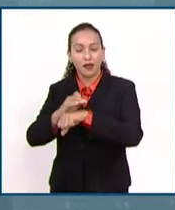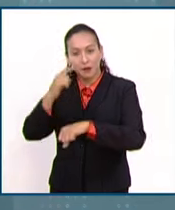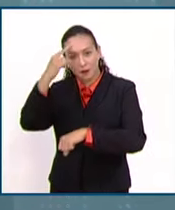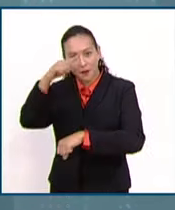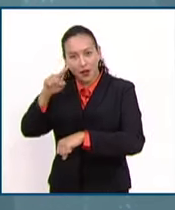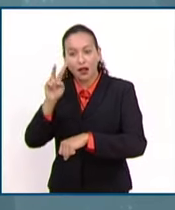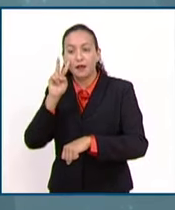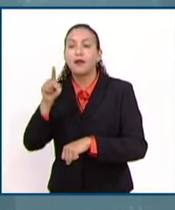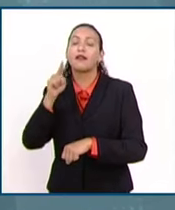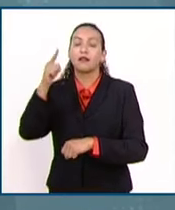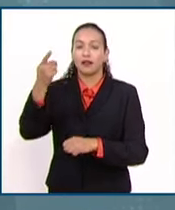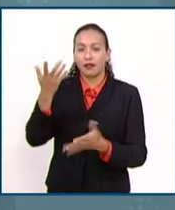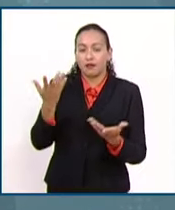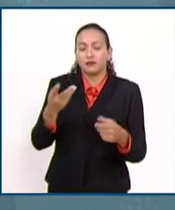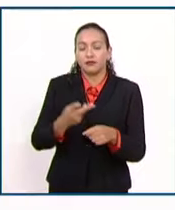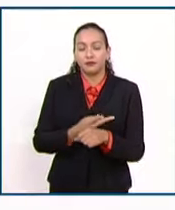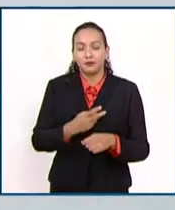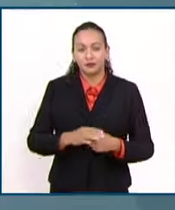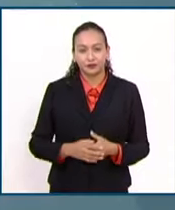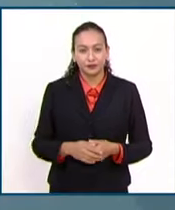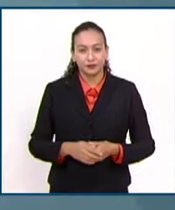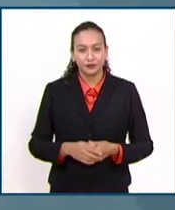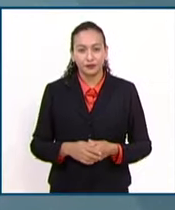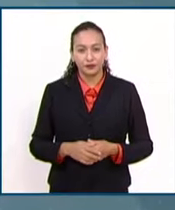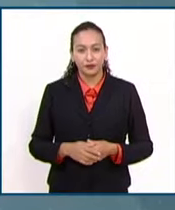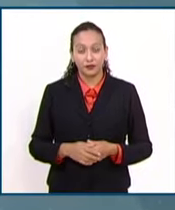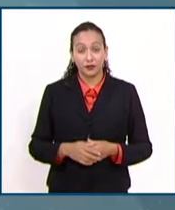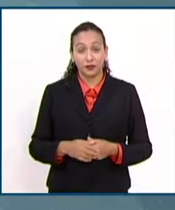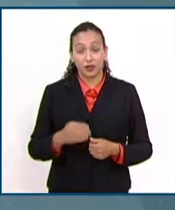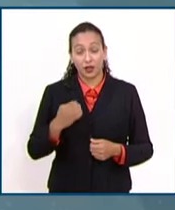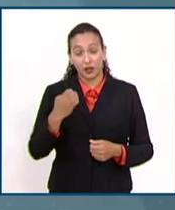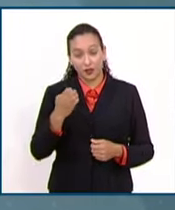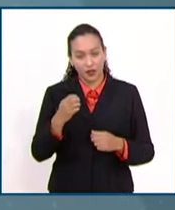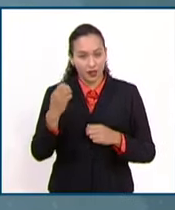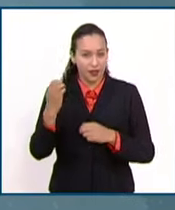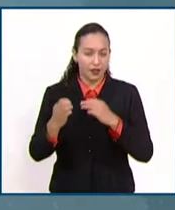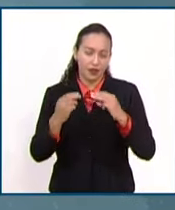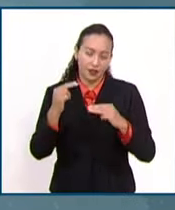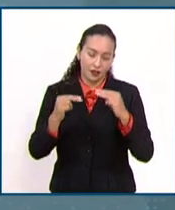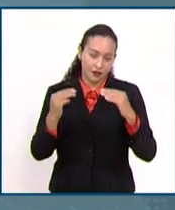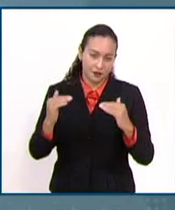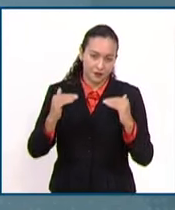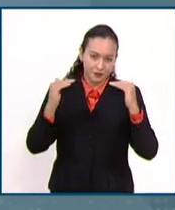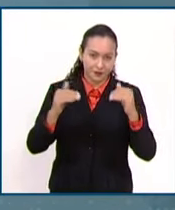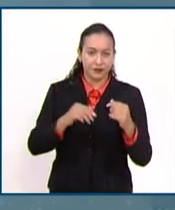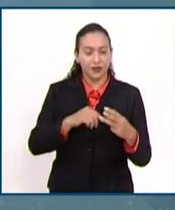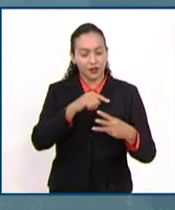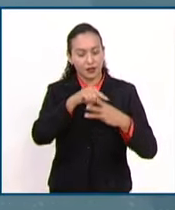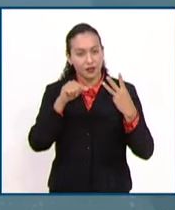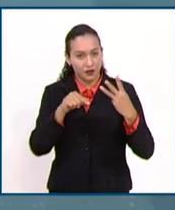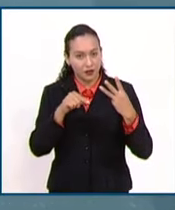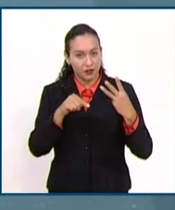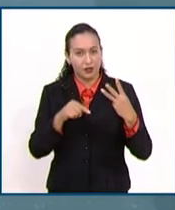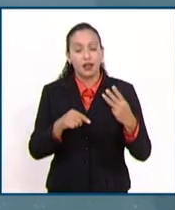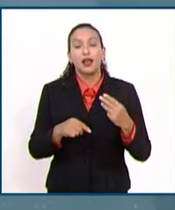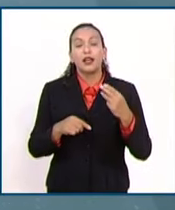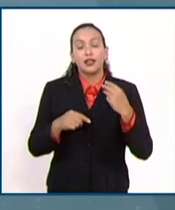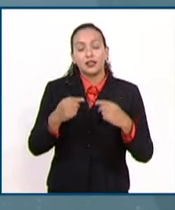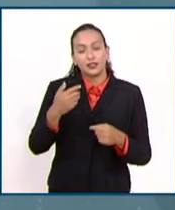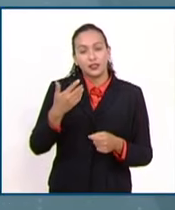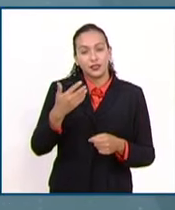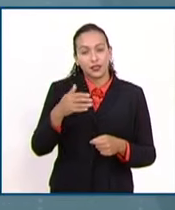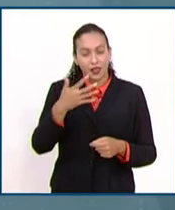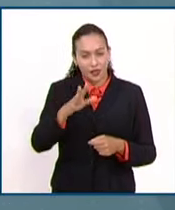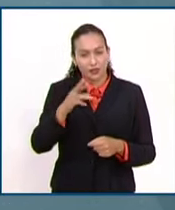resolución que la establece. De tribunales colegiados se publicaron 23 criterios, de los cuales 7 son jurisprudencias y